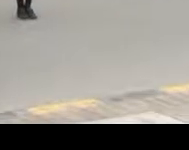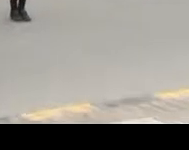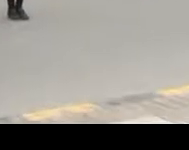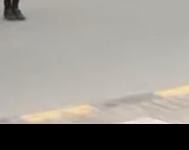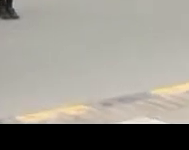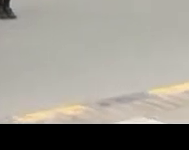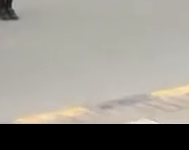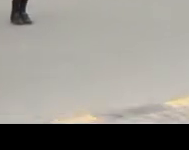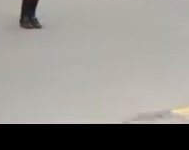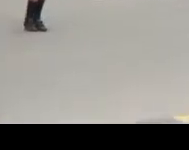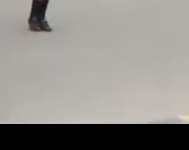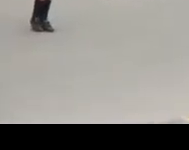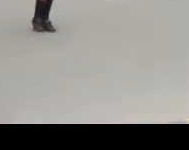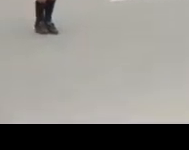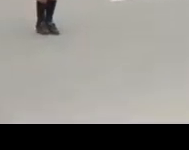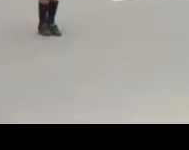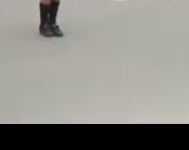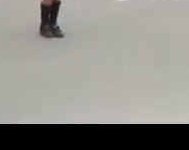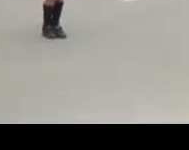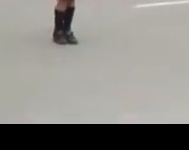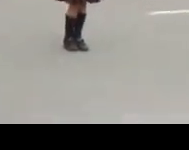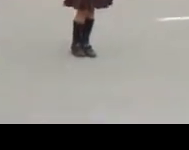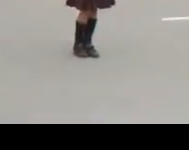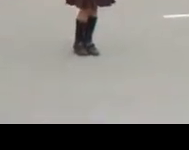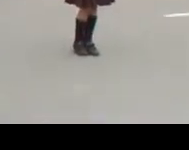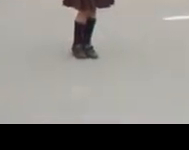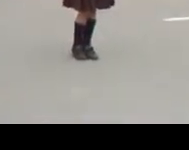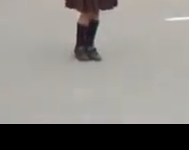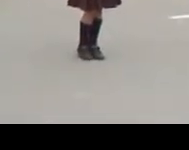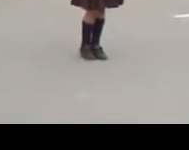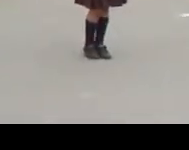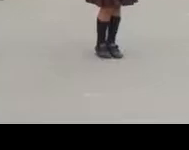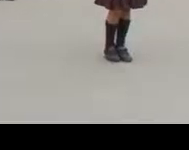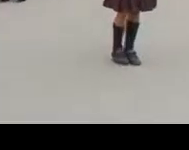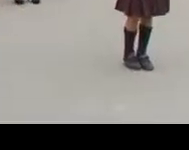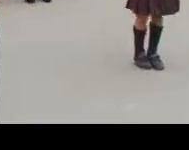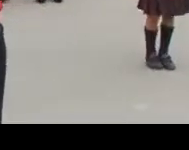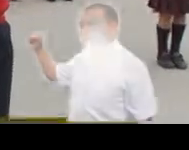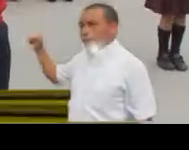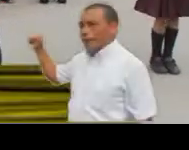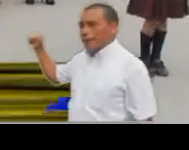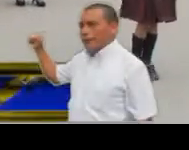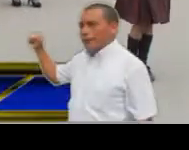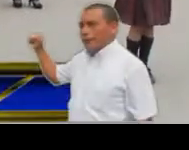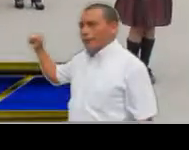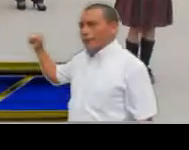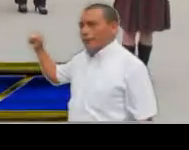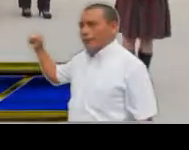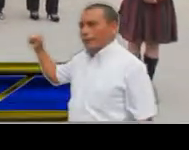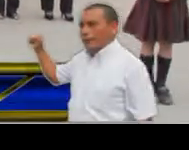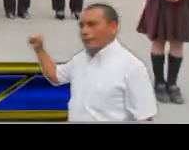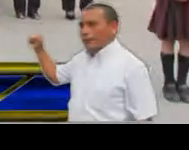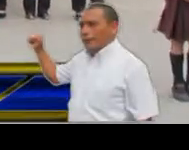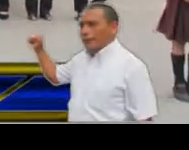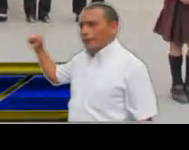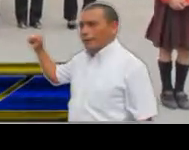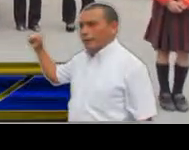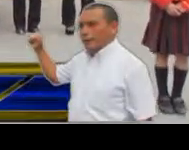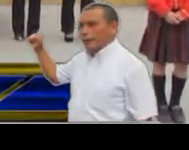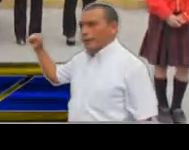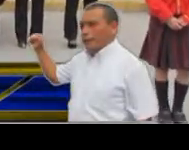ellos puedan complementar el trabajo que adquieren el día a día. En ese